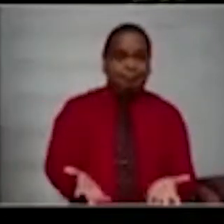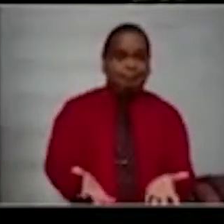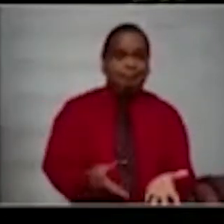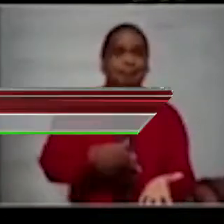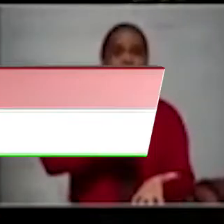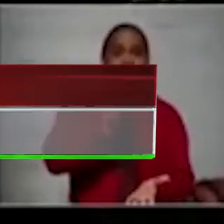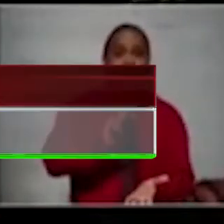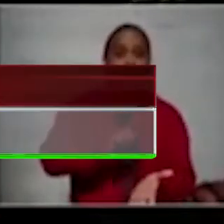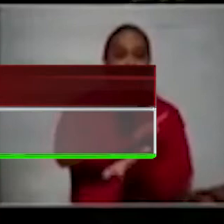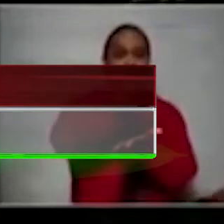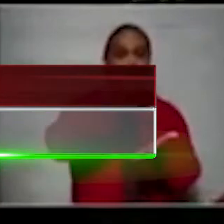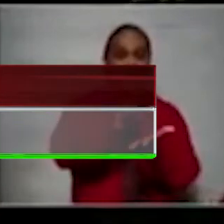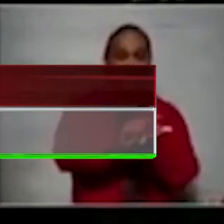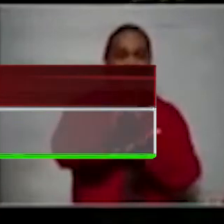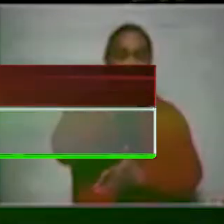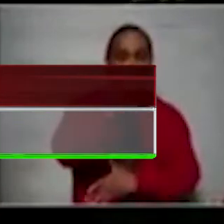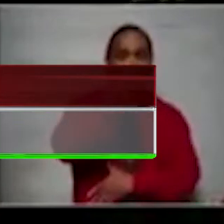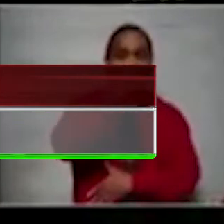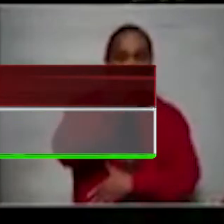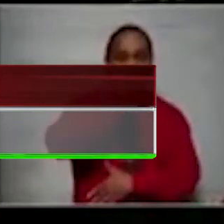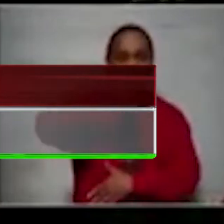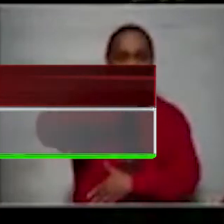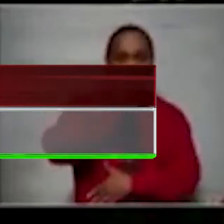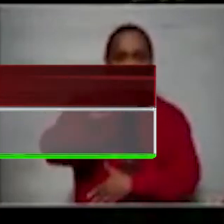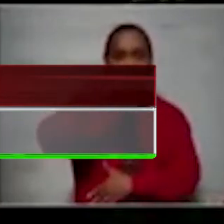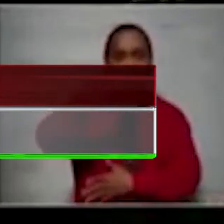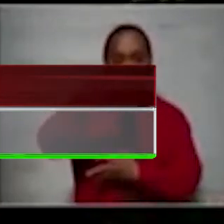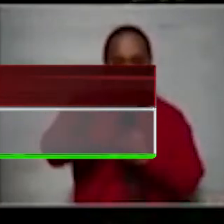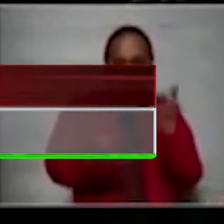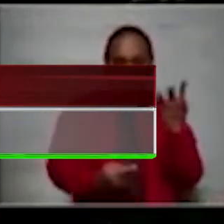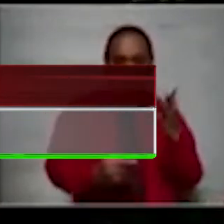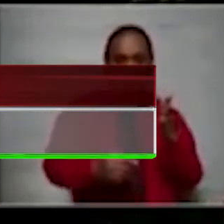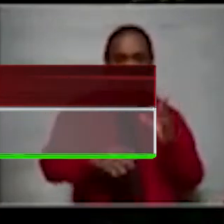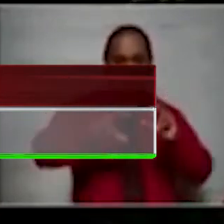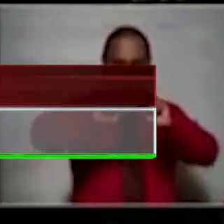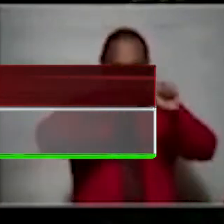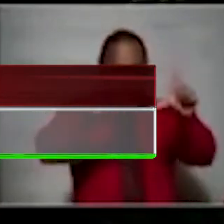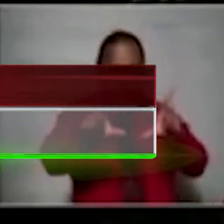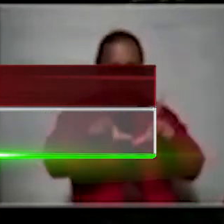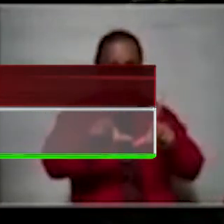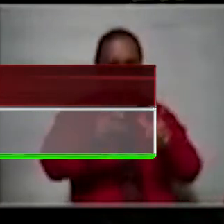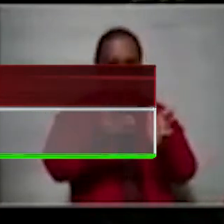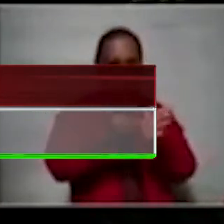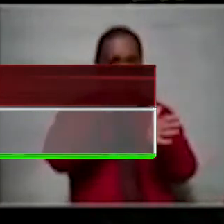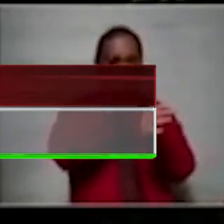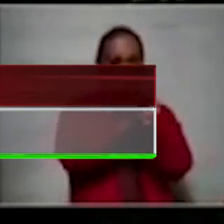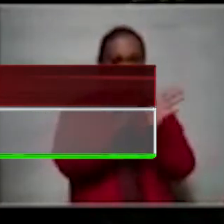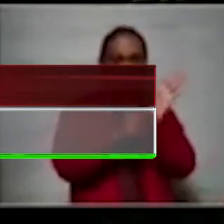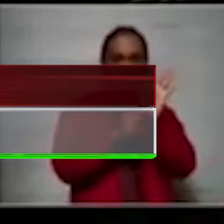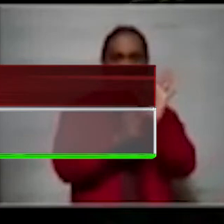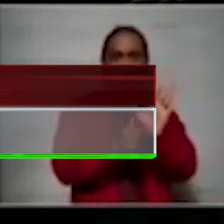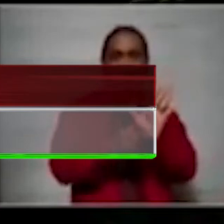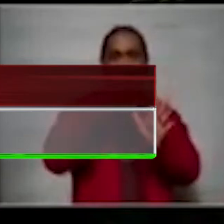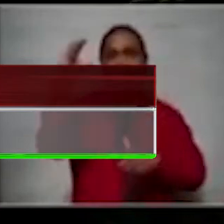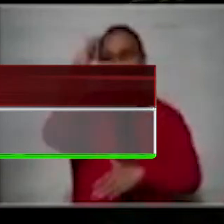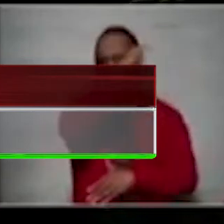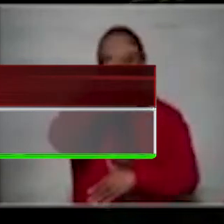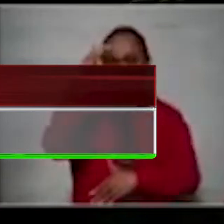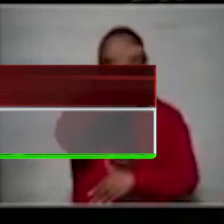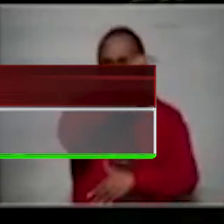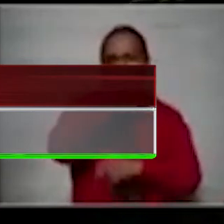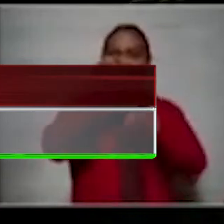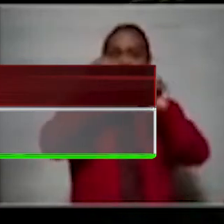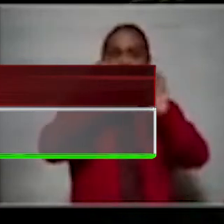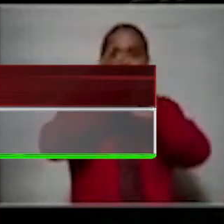legales típicas desde la óptica penal también establecen un párrafo siguiente, que es efectivamente aquel que tome una fotografía, que tome